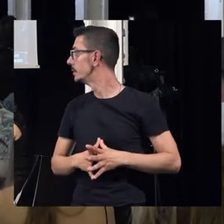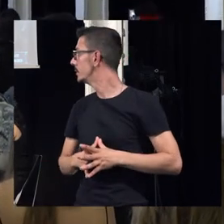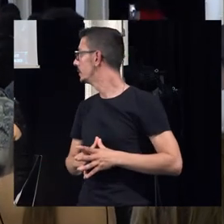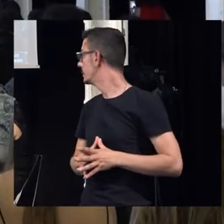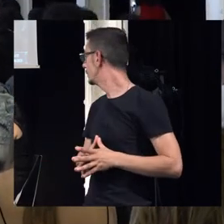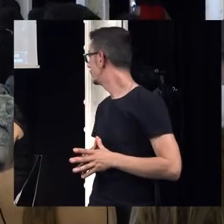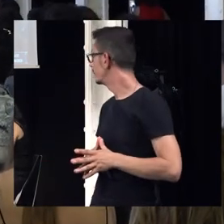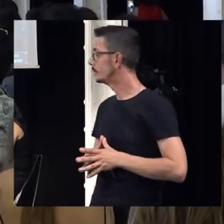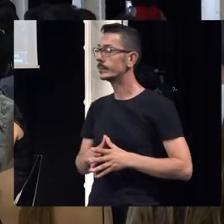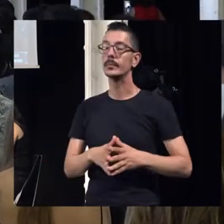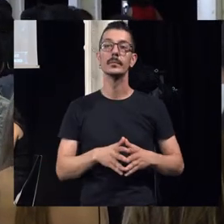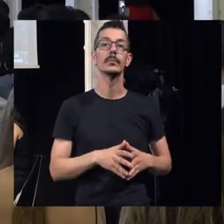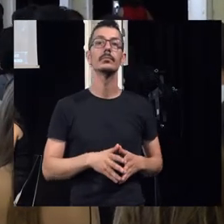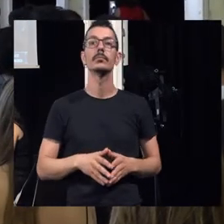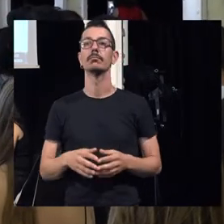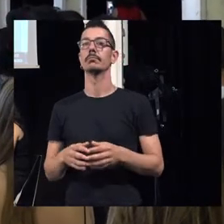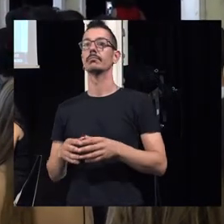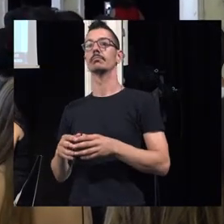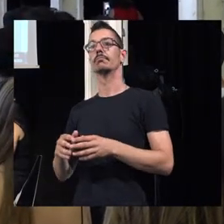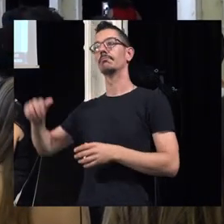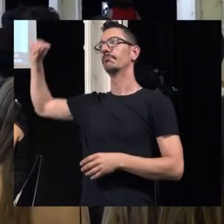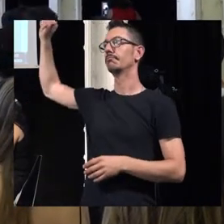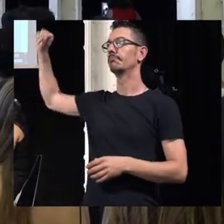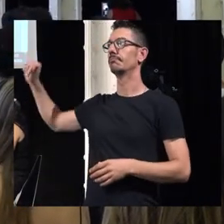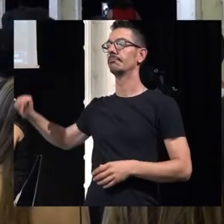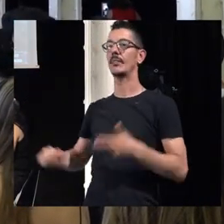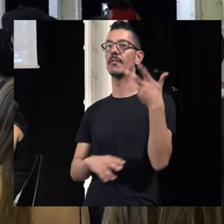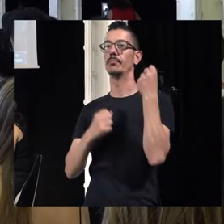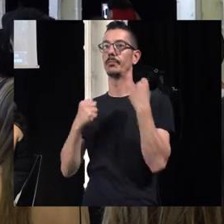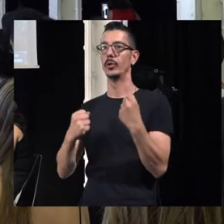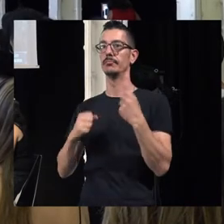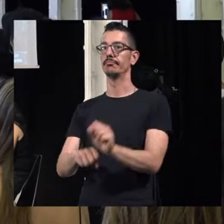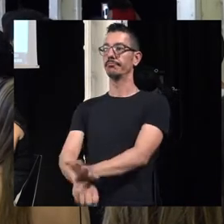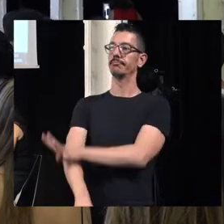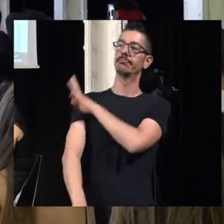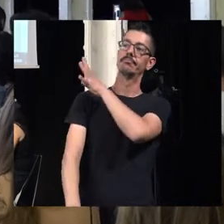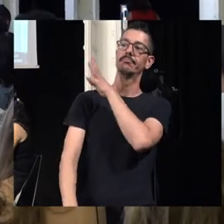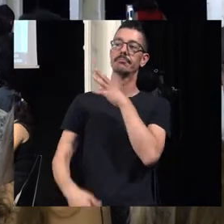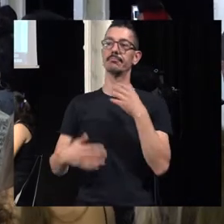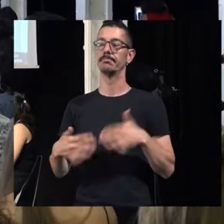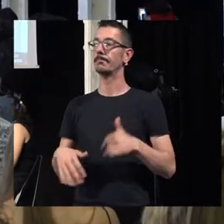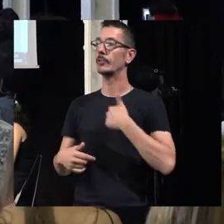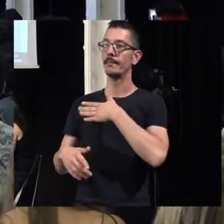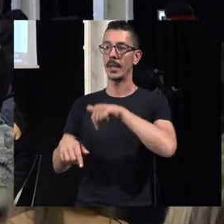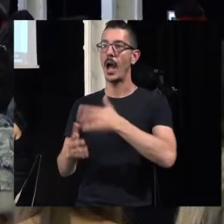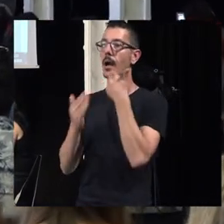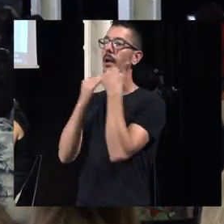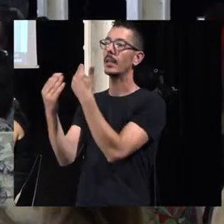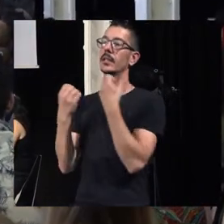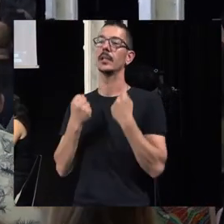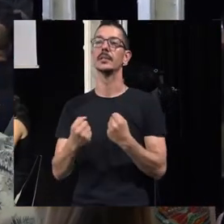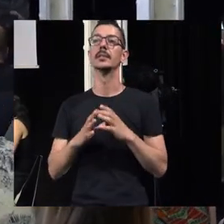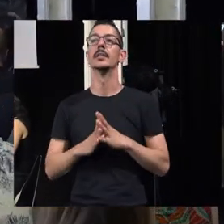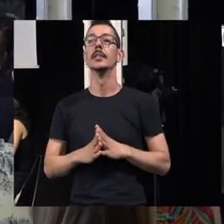Bueno, muy, muy potente el lío de la compañera. Yo desde aquí se lo agradezco muchísimo.